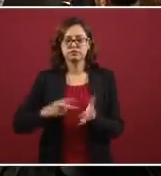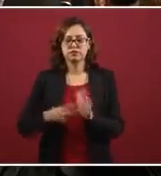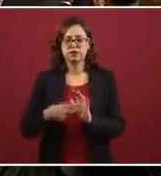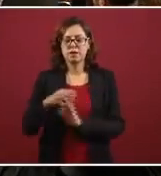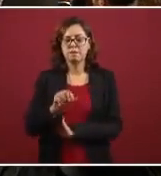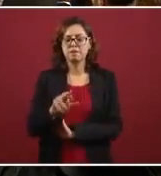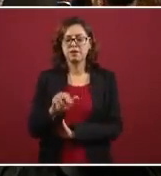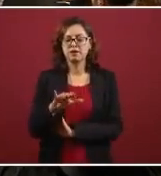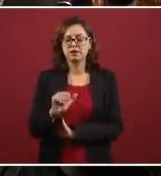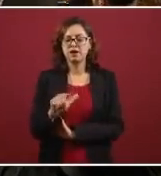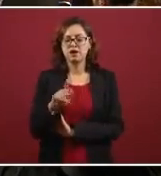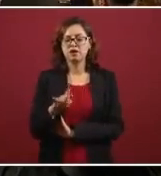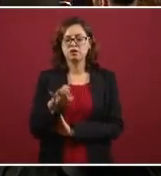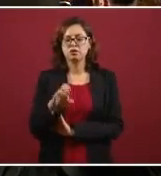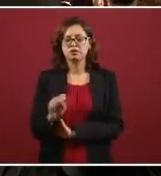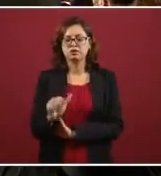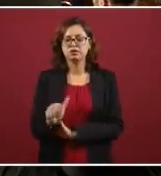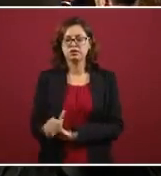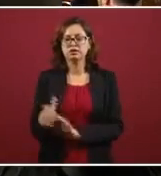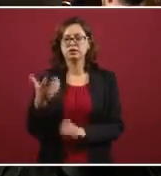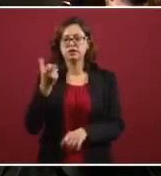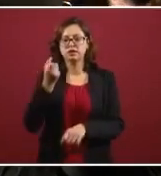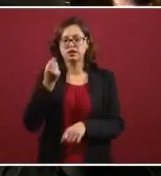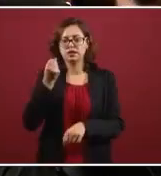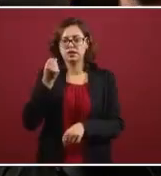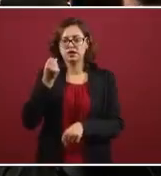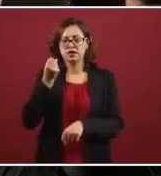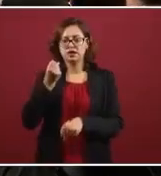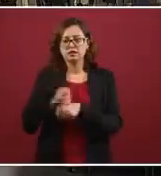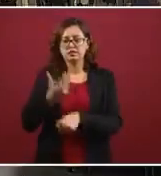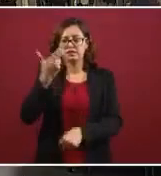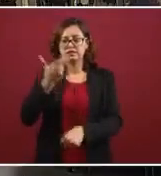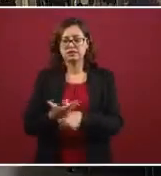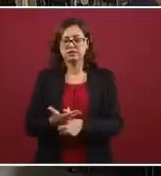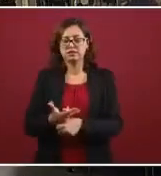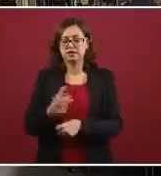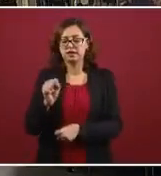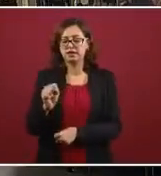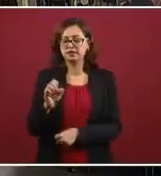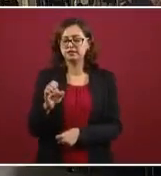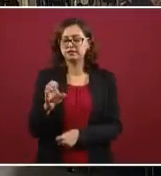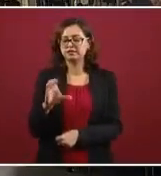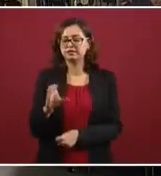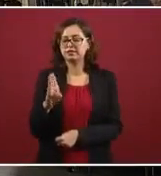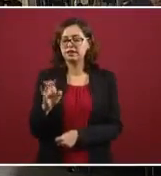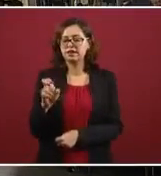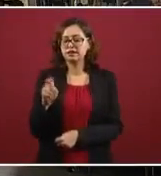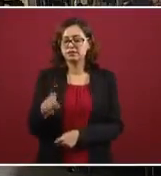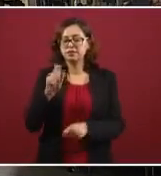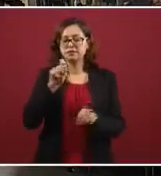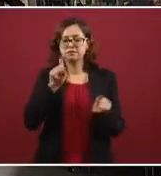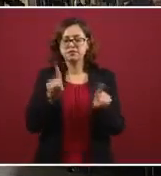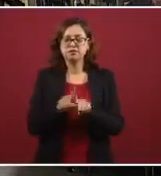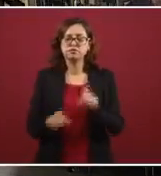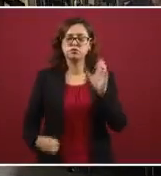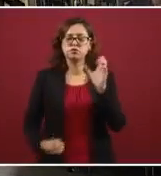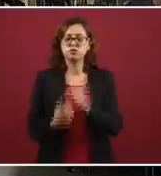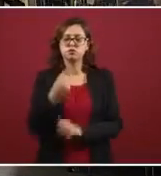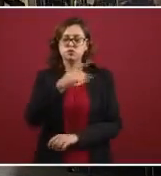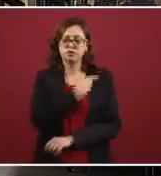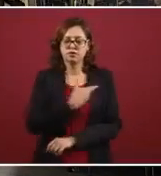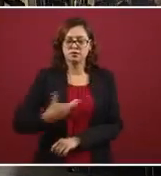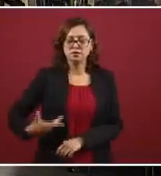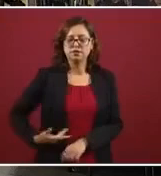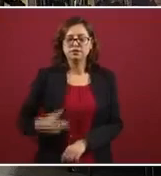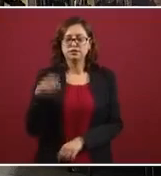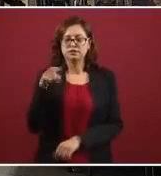Luisa Albores González, secretaria de Bienestar y nueva presidenta de la Conferencia Regional sobre Desarrollo Social de América Latina y el